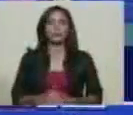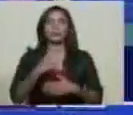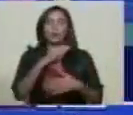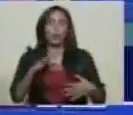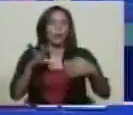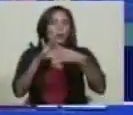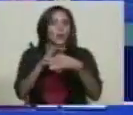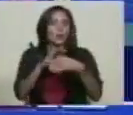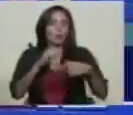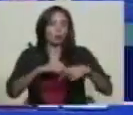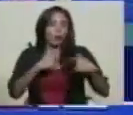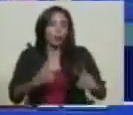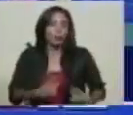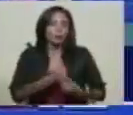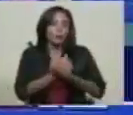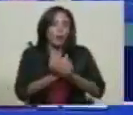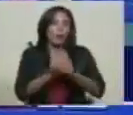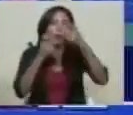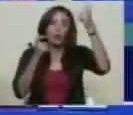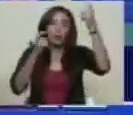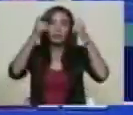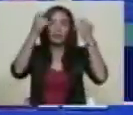cohesionados desde el corazón de chavista,